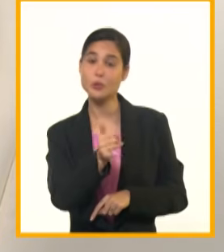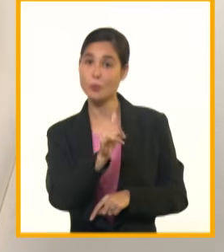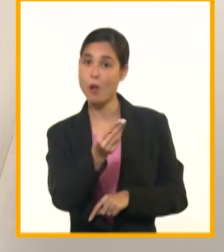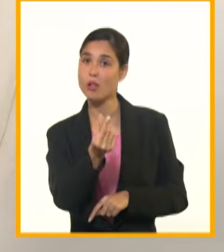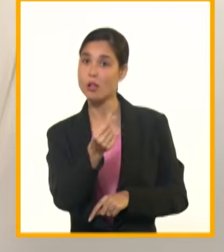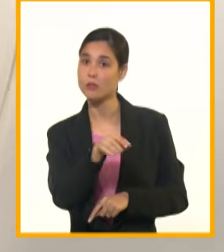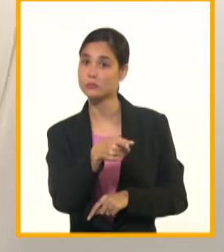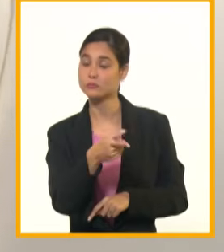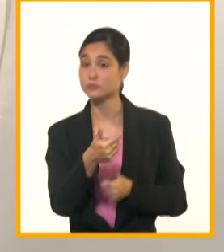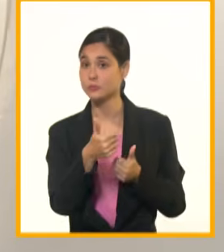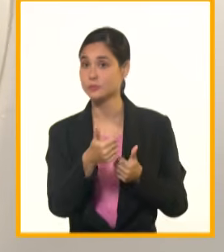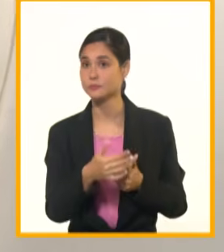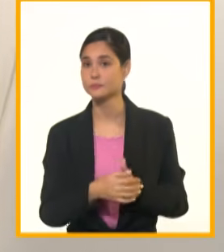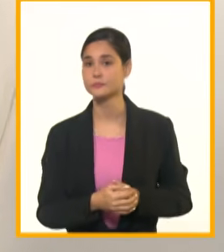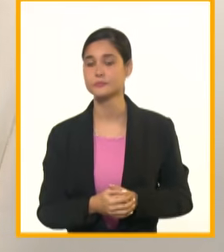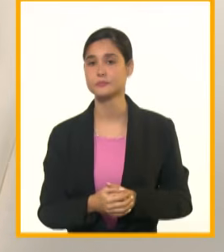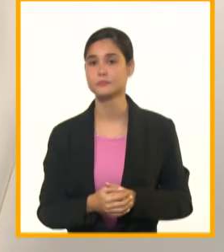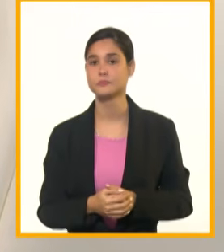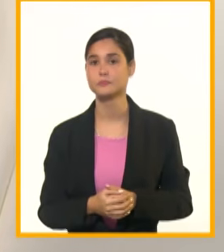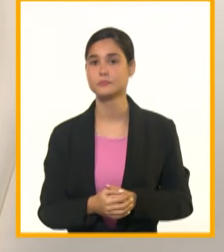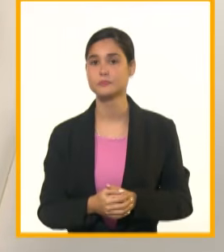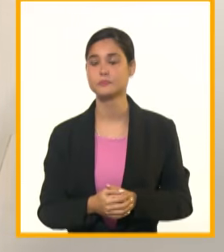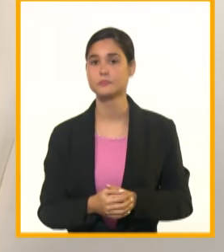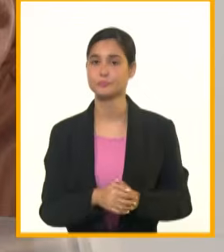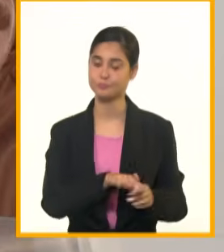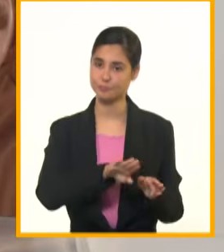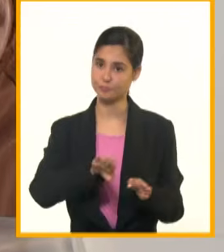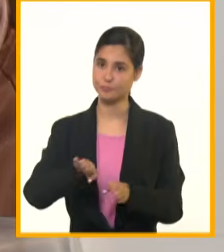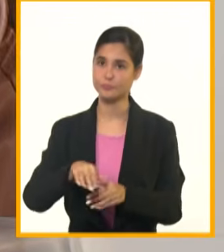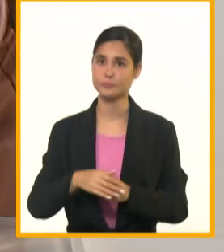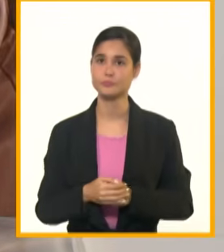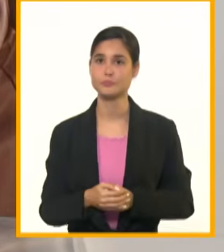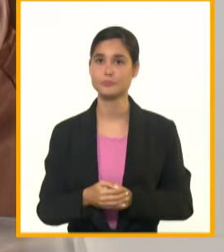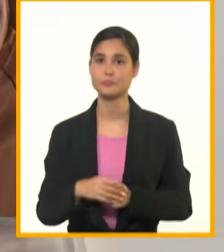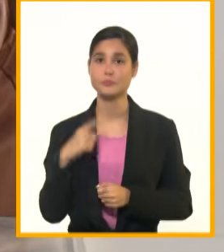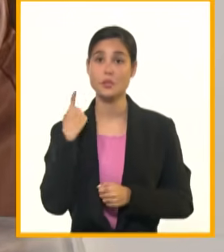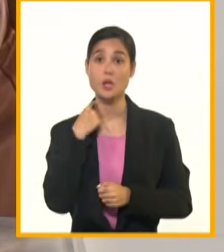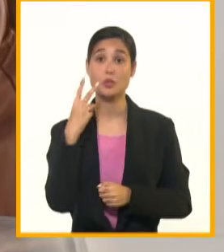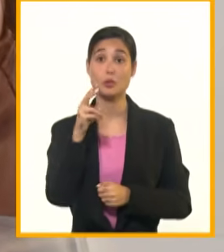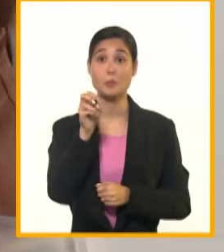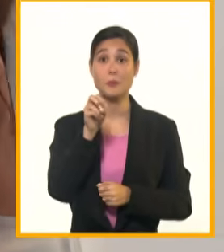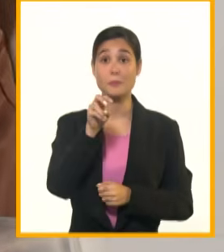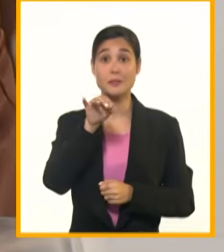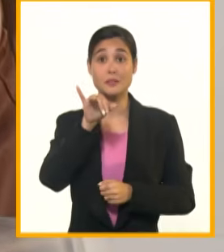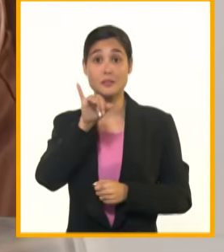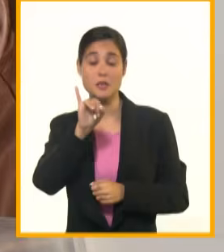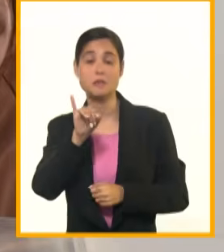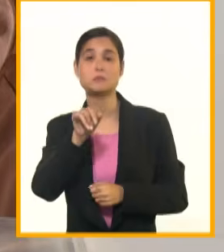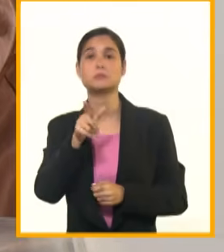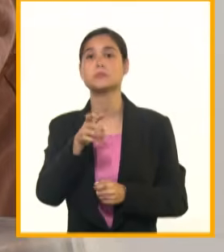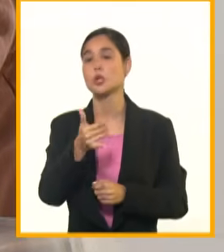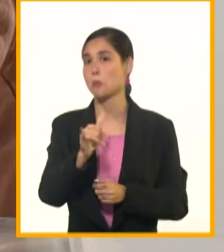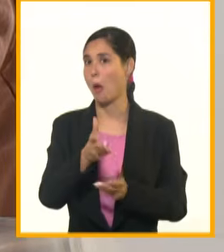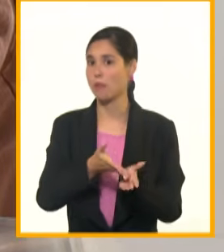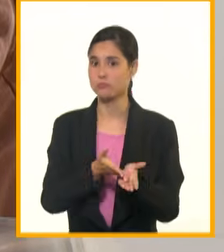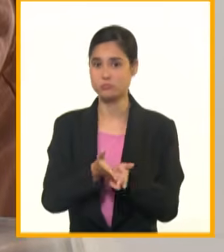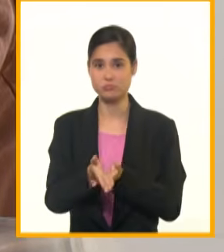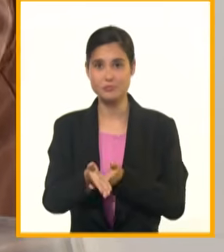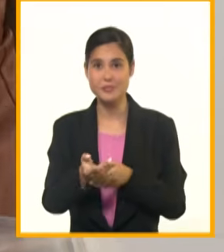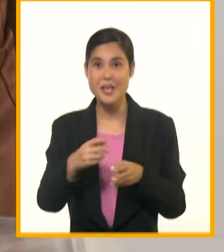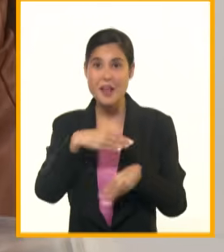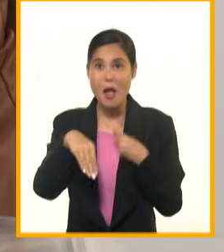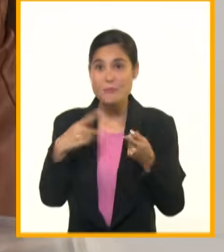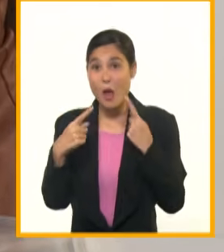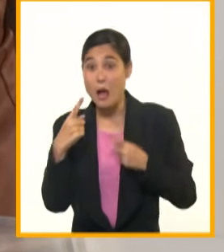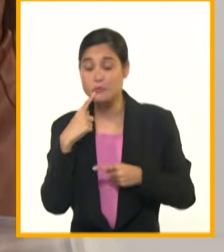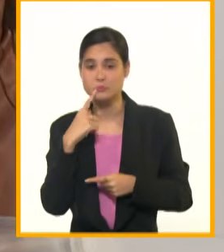El 2026 igual lo vamos a hacer y vamos a trabajar con más reservas. Como